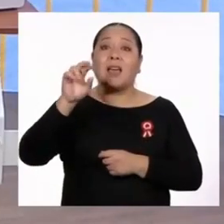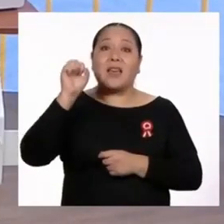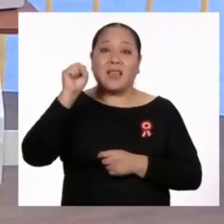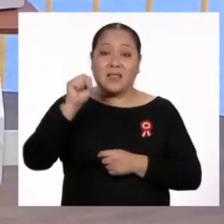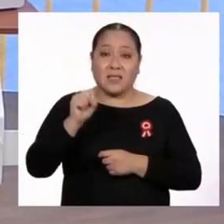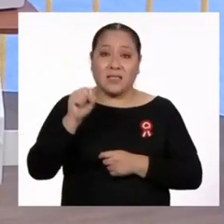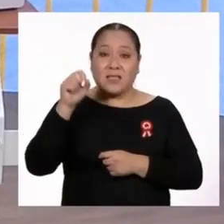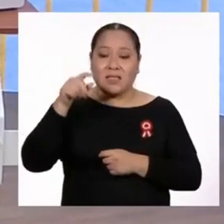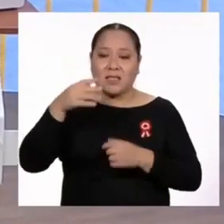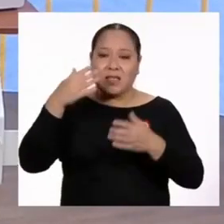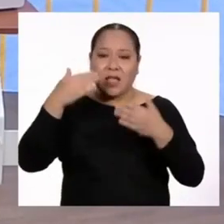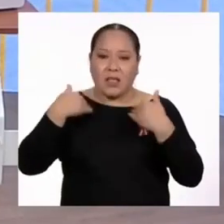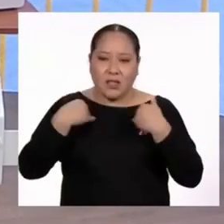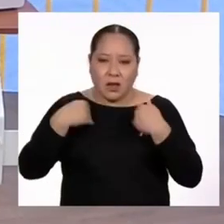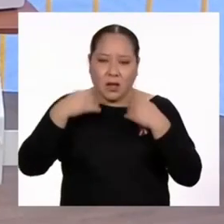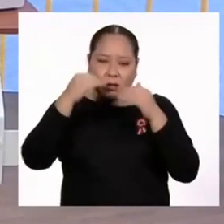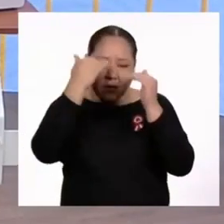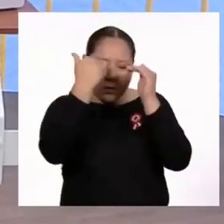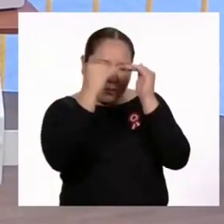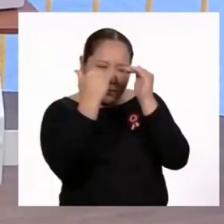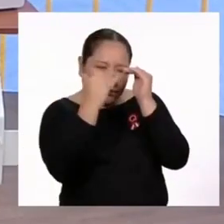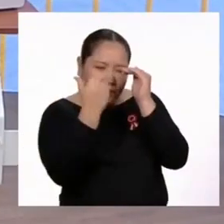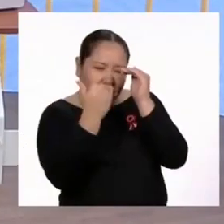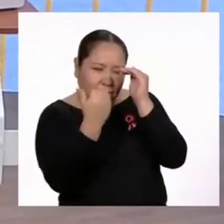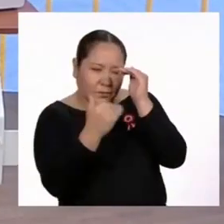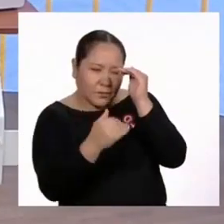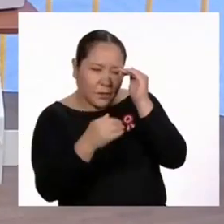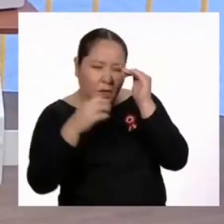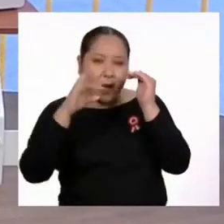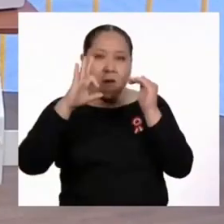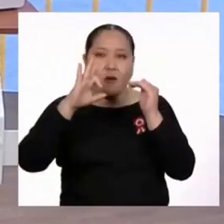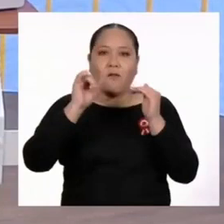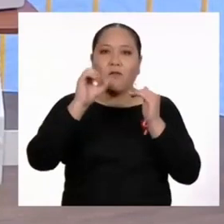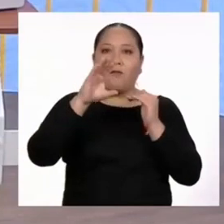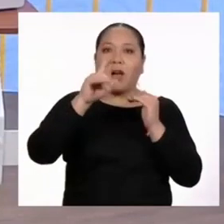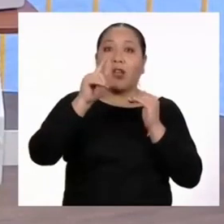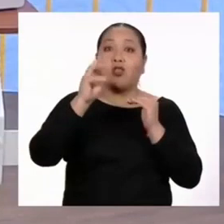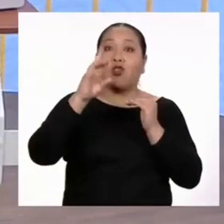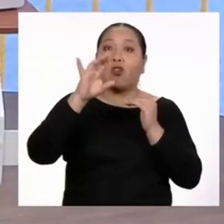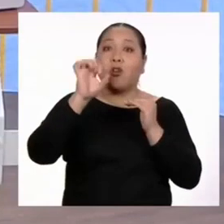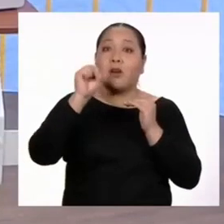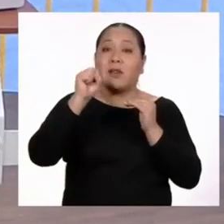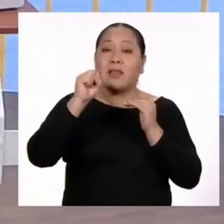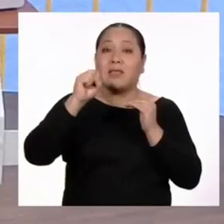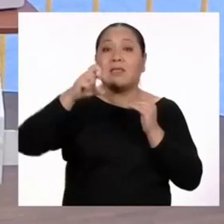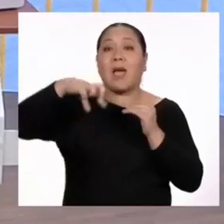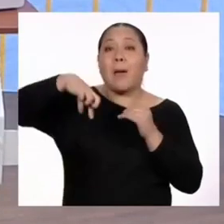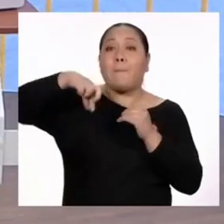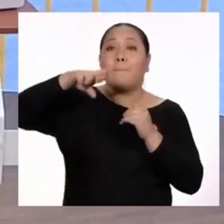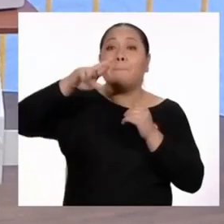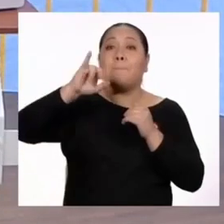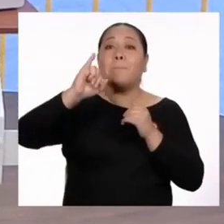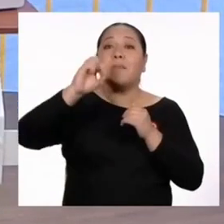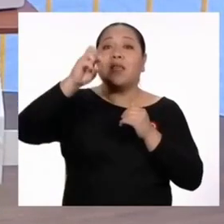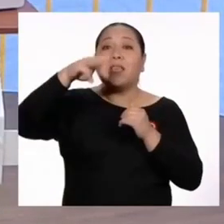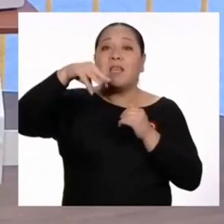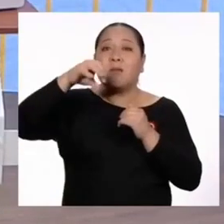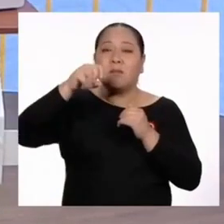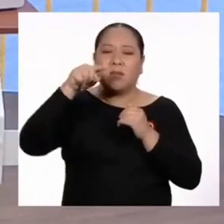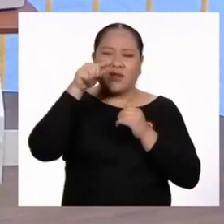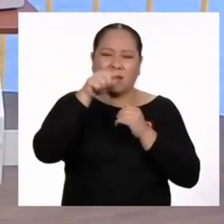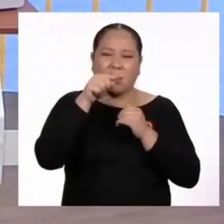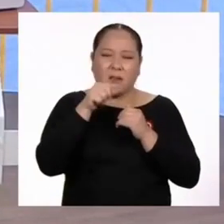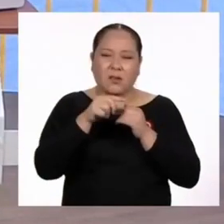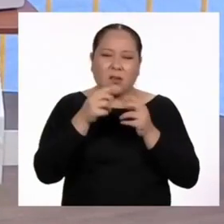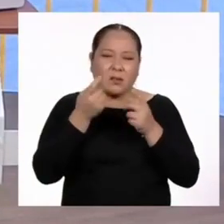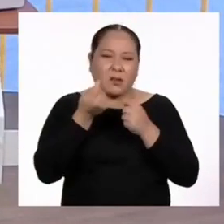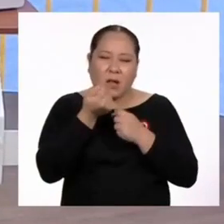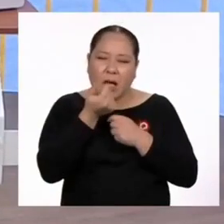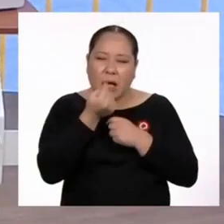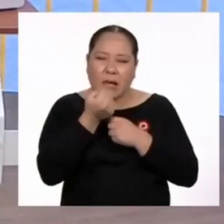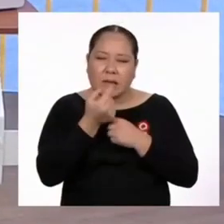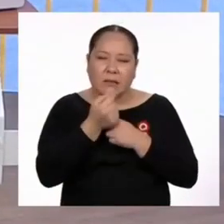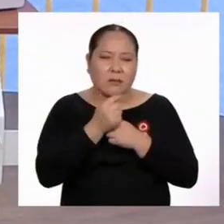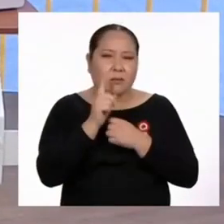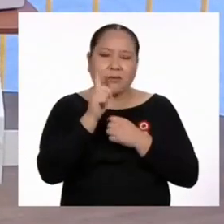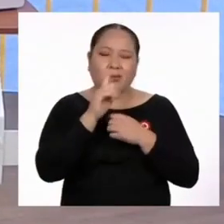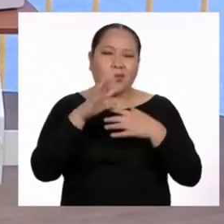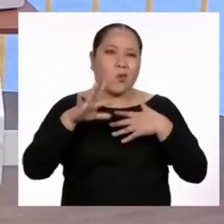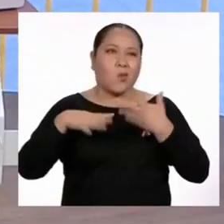sus factores primos. Y eso es casi imposible, porque esos números